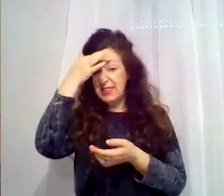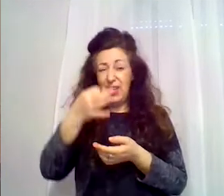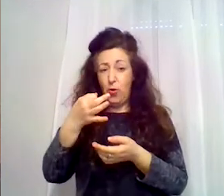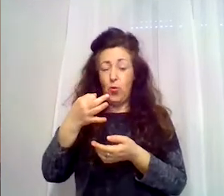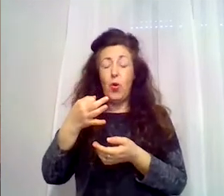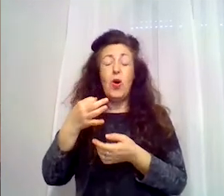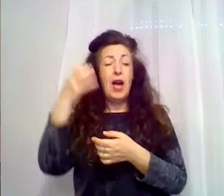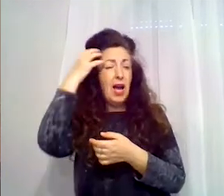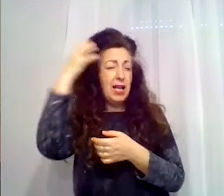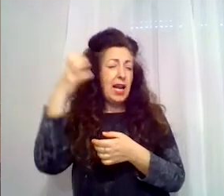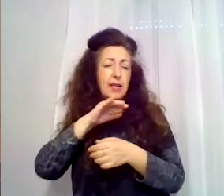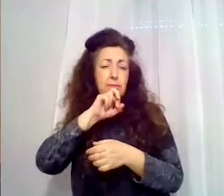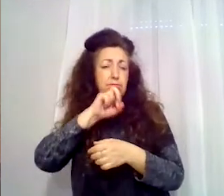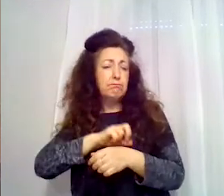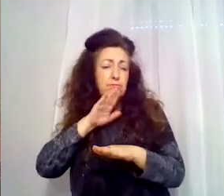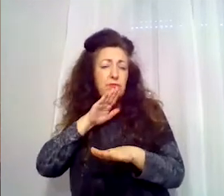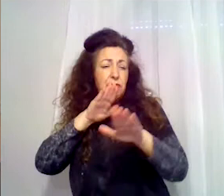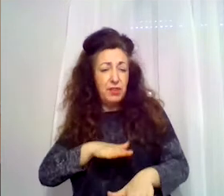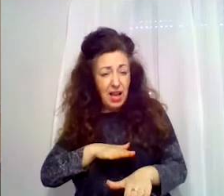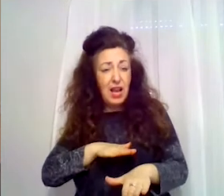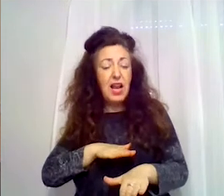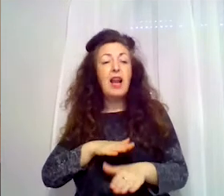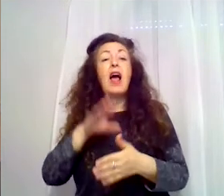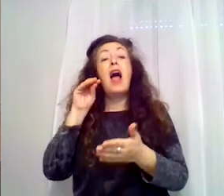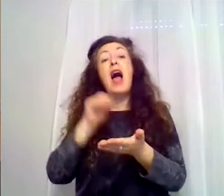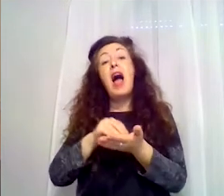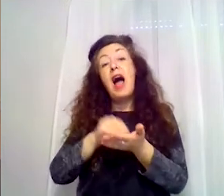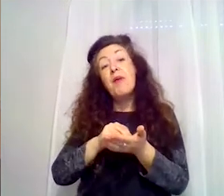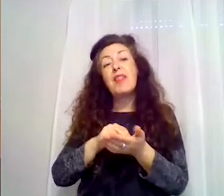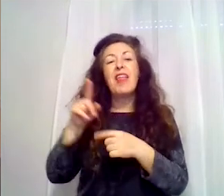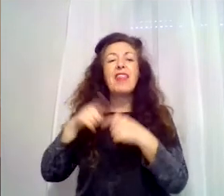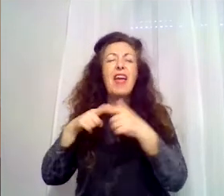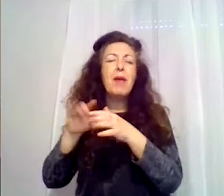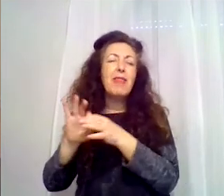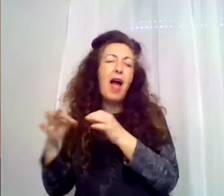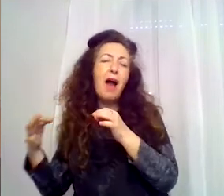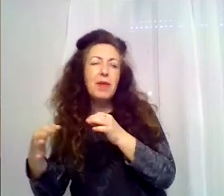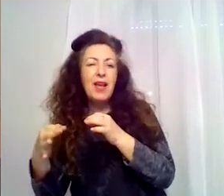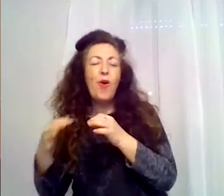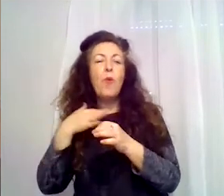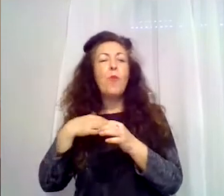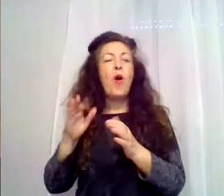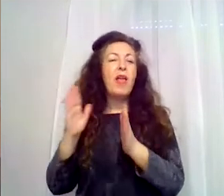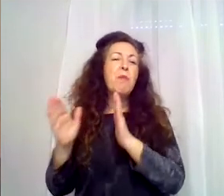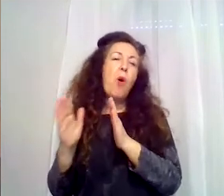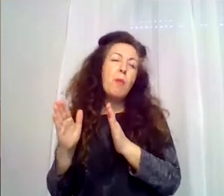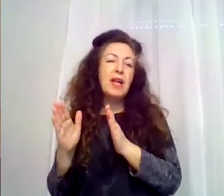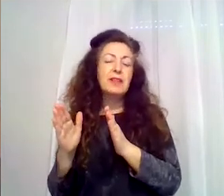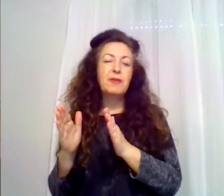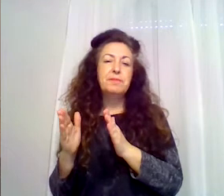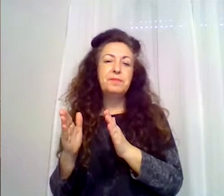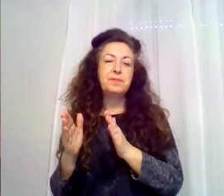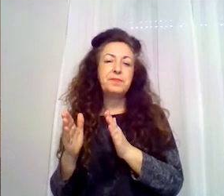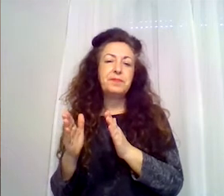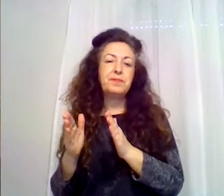pero Marlowe estaba allí, estaba en esa riña. Y sin embargo, inmediatamente lo sacan muy pronto de la cárcel, no sé si